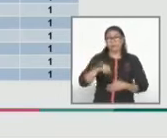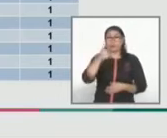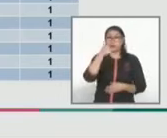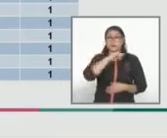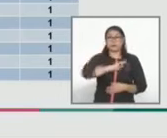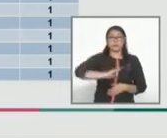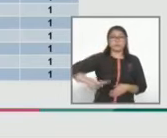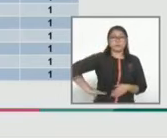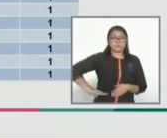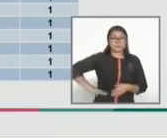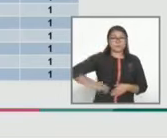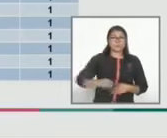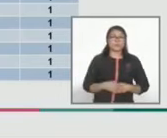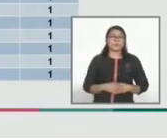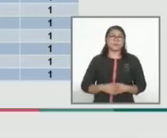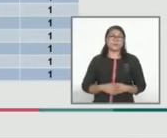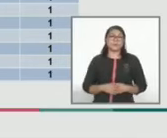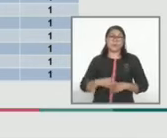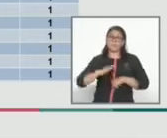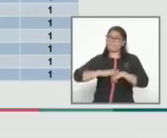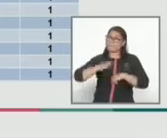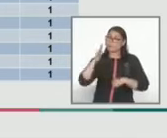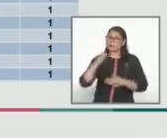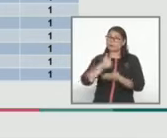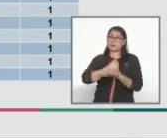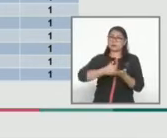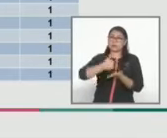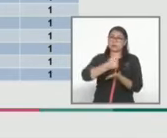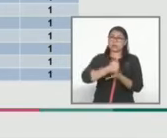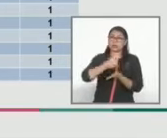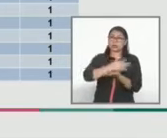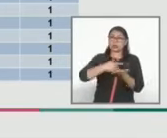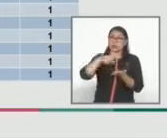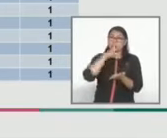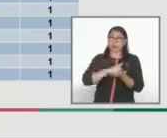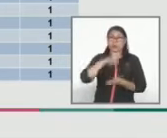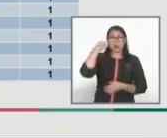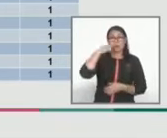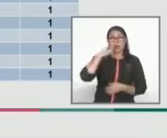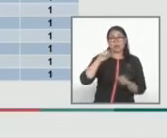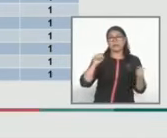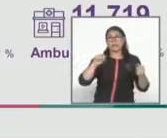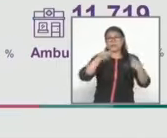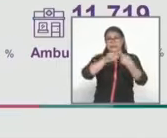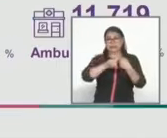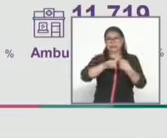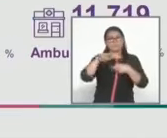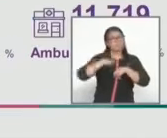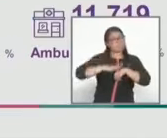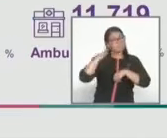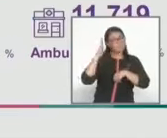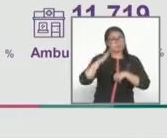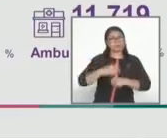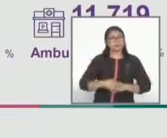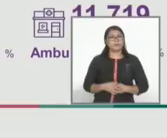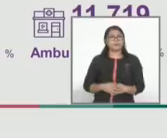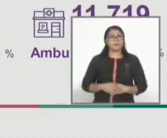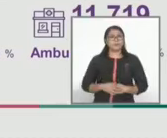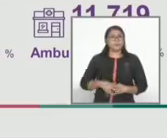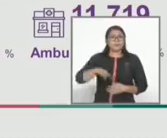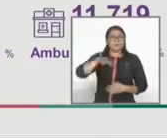municipios, fundamentalmente en Oaxaca de Juárez y Salina Cruz. De